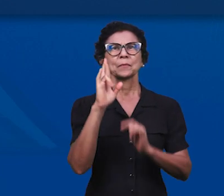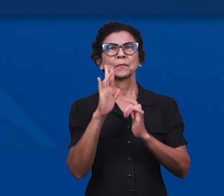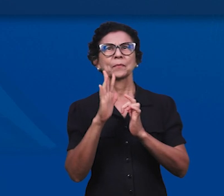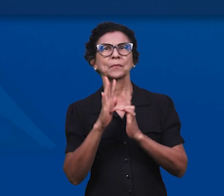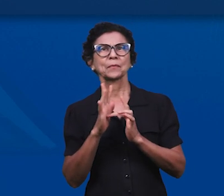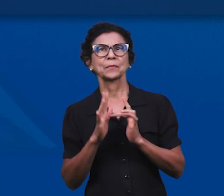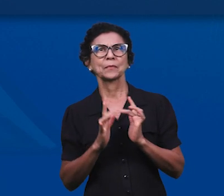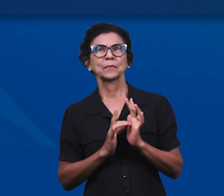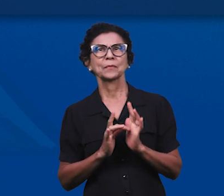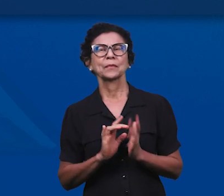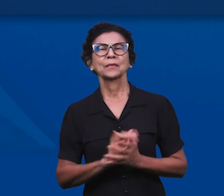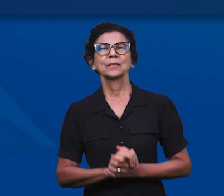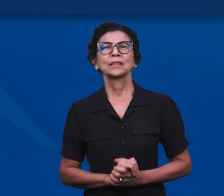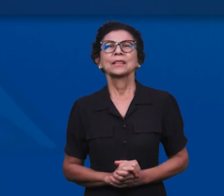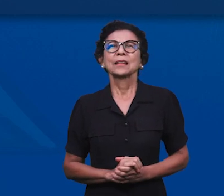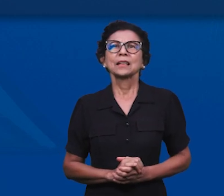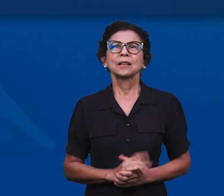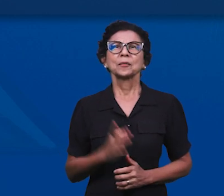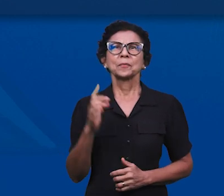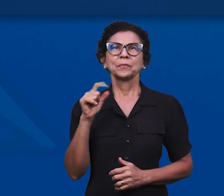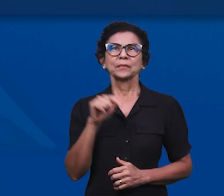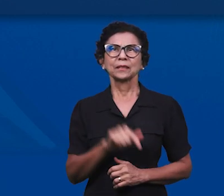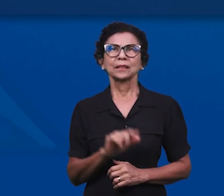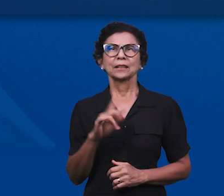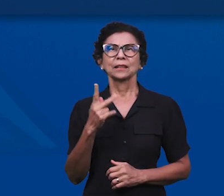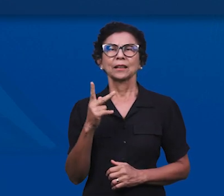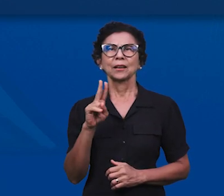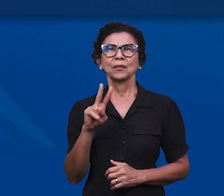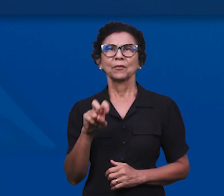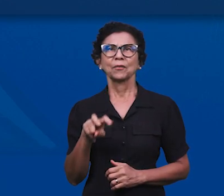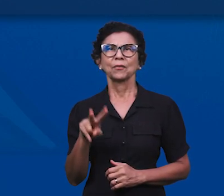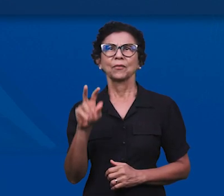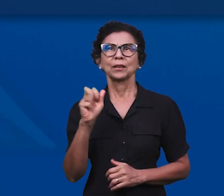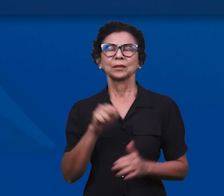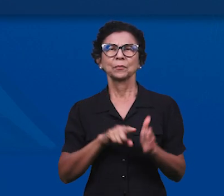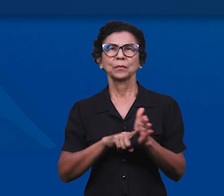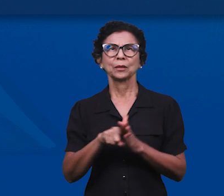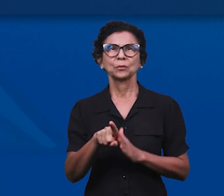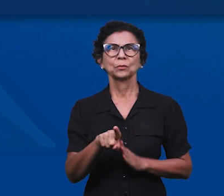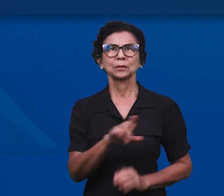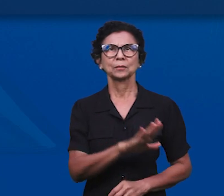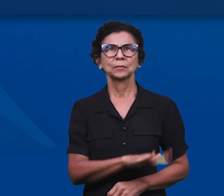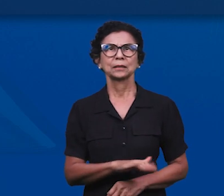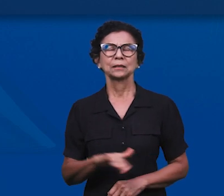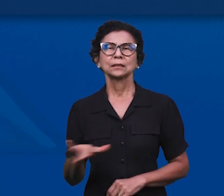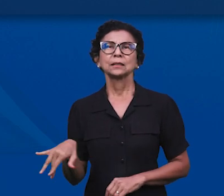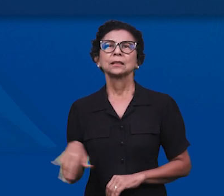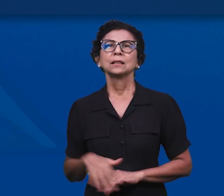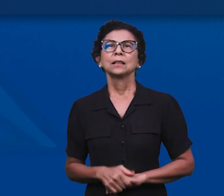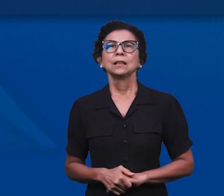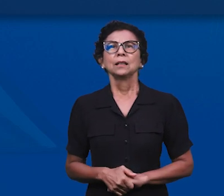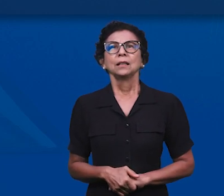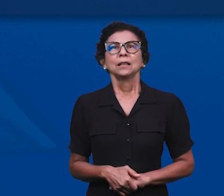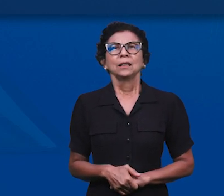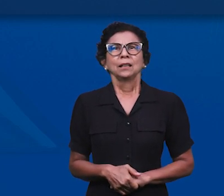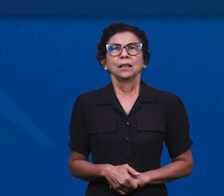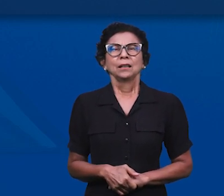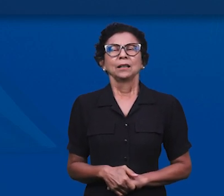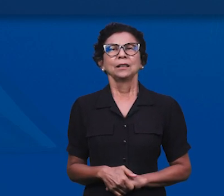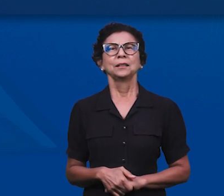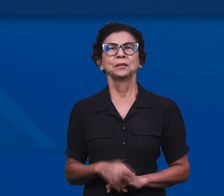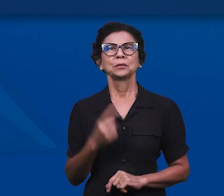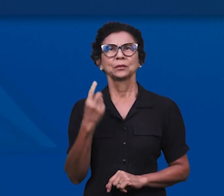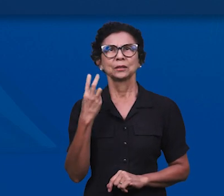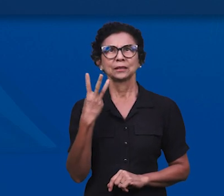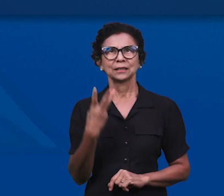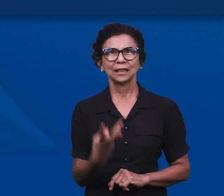Señor. Somos de la iglesia El Pastor Denis, aquí en La Habana, para dar respuesta a la pregunta de los niños. 1, 2 y